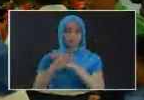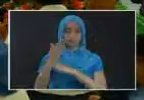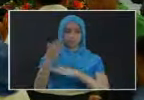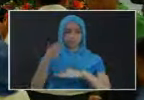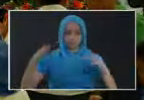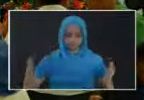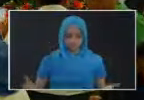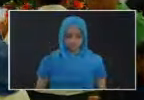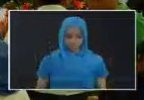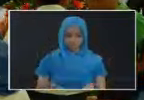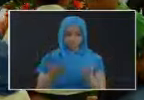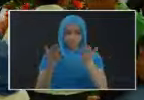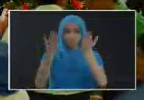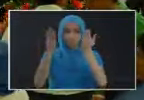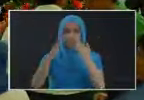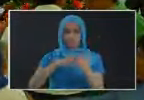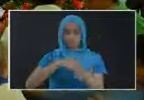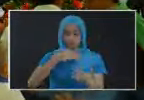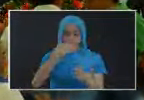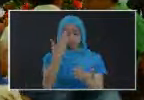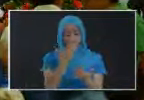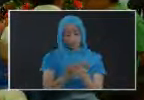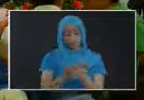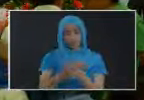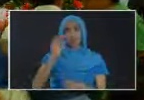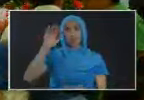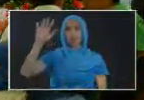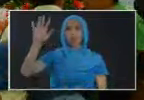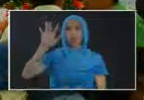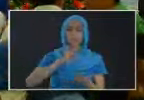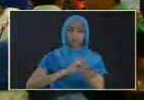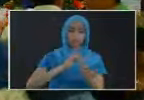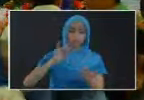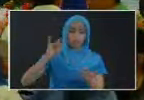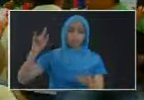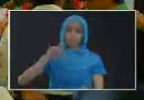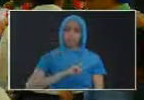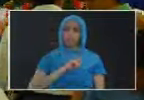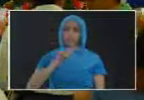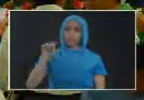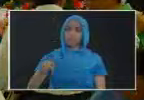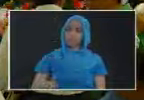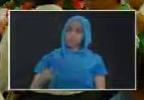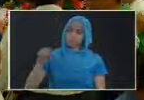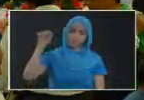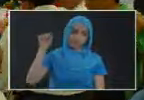heridas, levantando al caído. Su gloria está aquí.